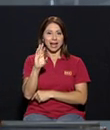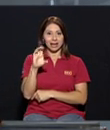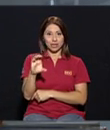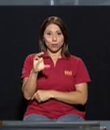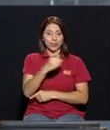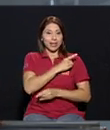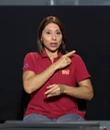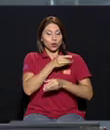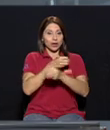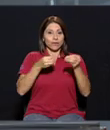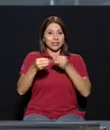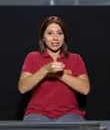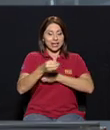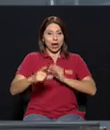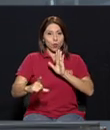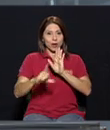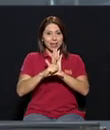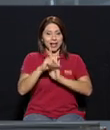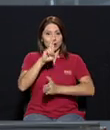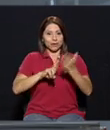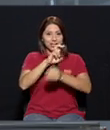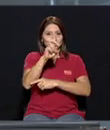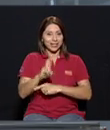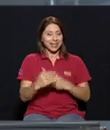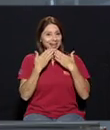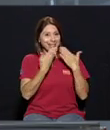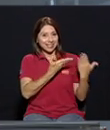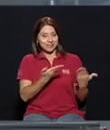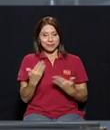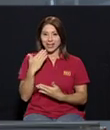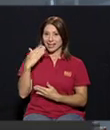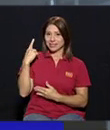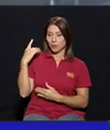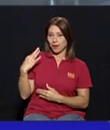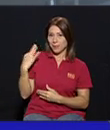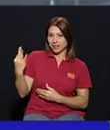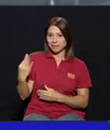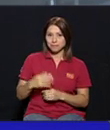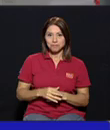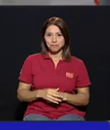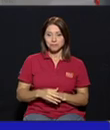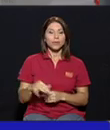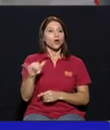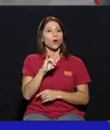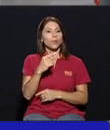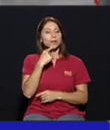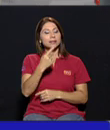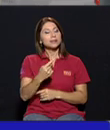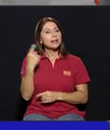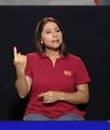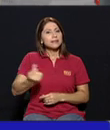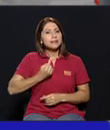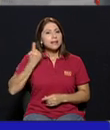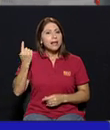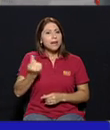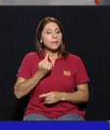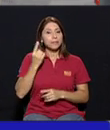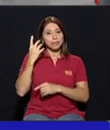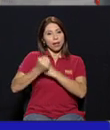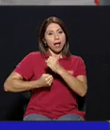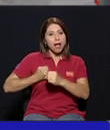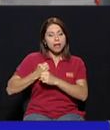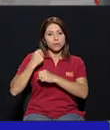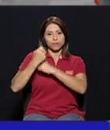Jurídica de la Universidad de Costa Rica. Gracias por estar con nosotros, don Luis. Muchas gracias por la invitación. Bueno, como les decía, siempre, cada